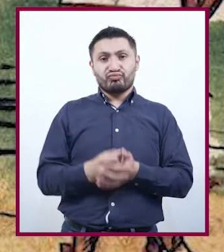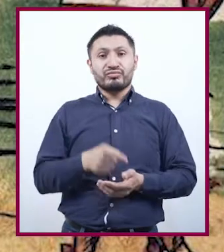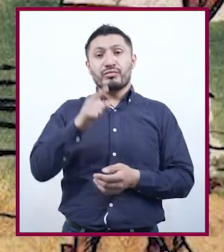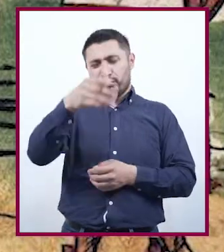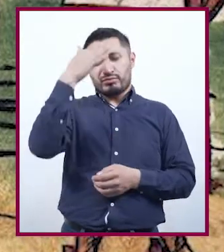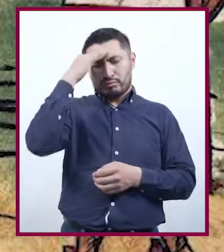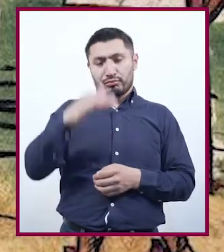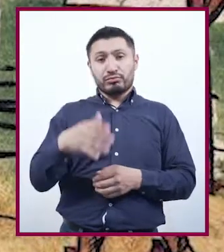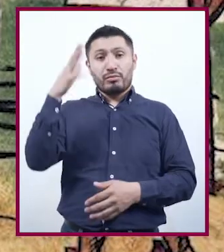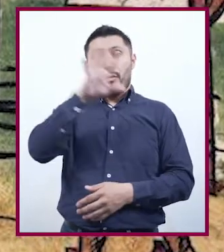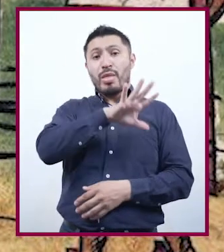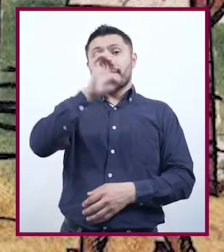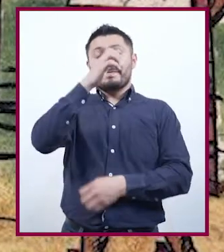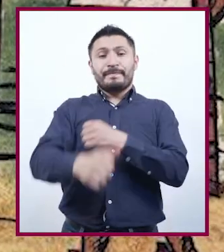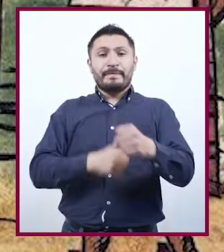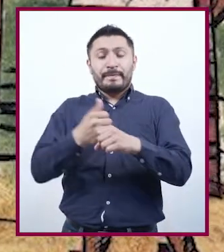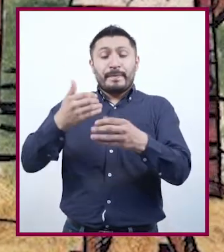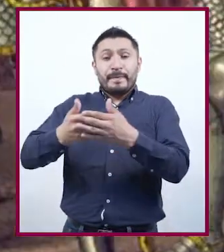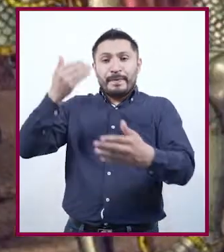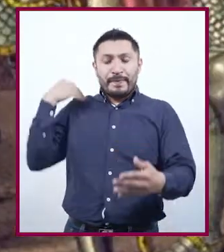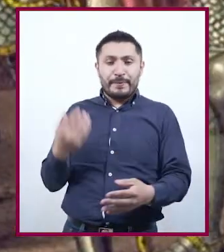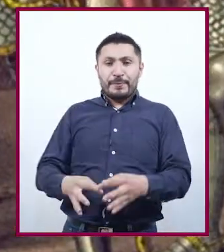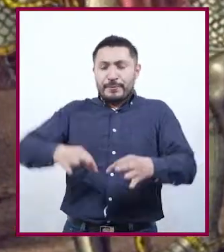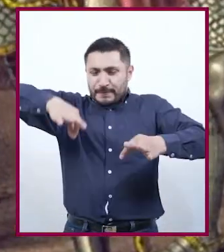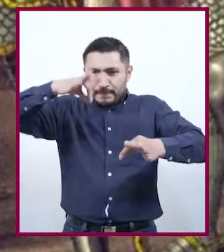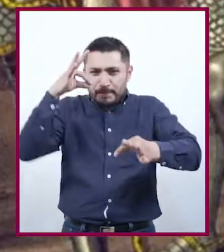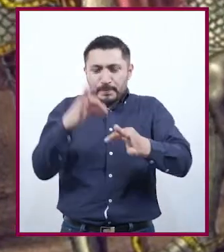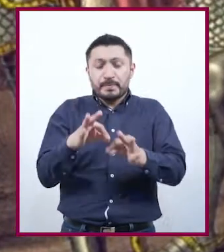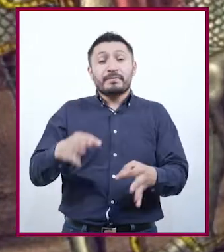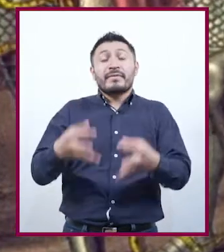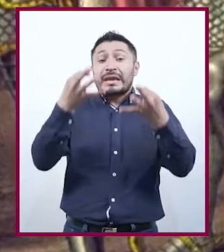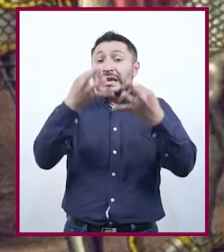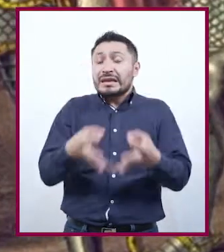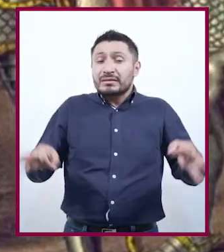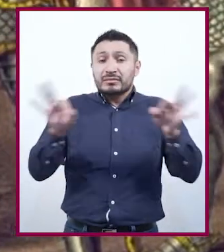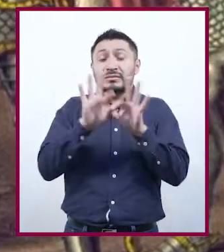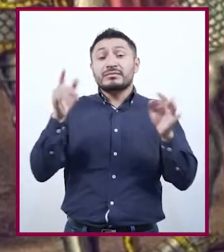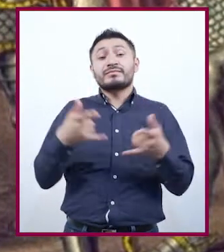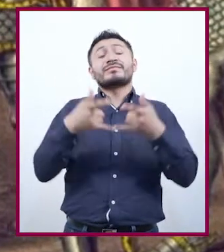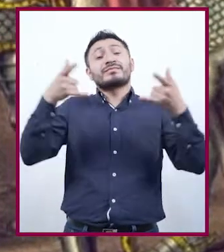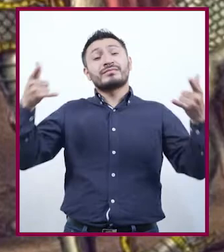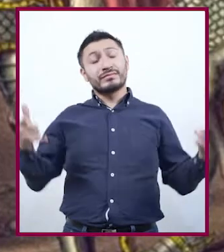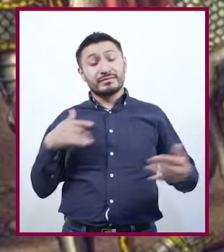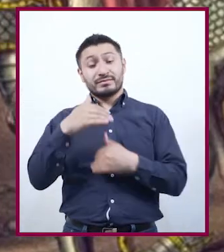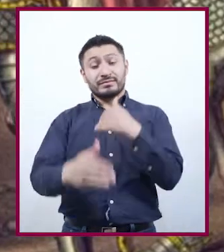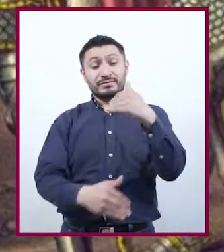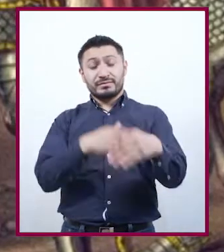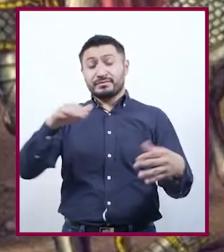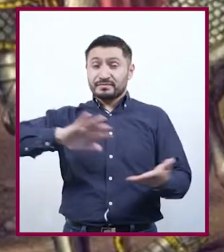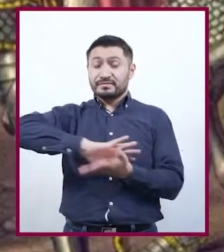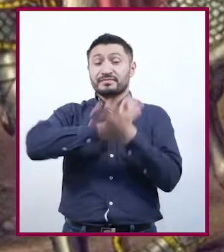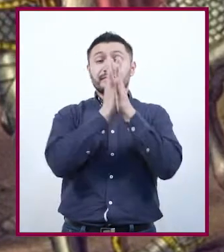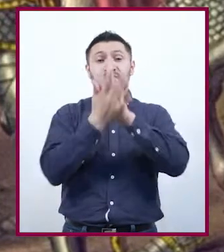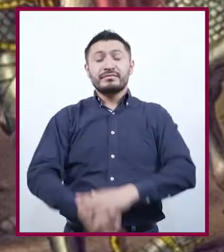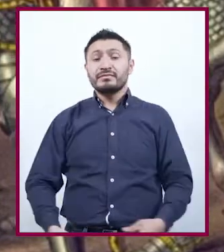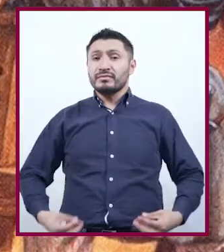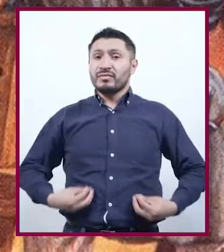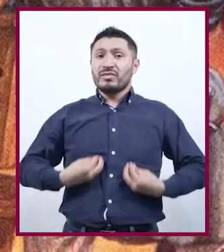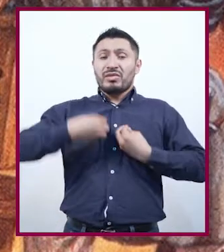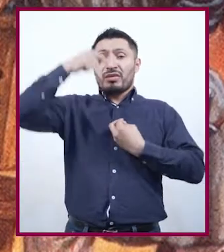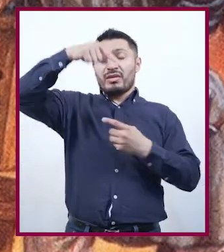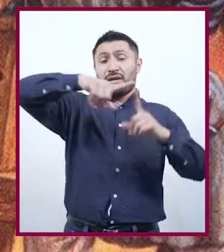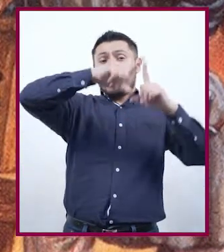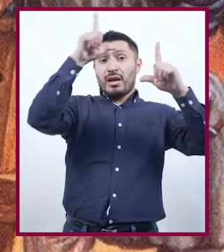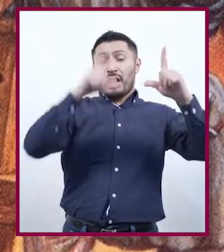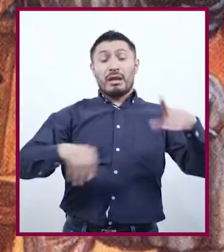Recapitulemos. Como sabes, hace 500 años se concretó uno de los procesos históricos que transformó por completo